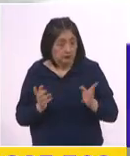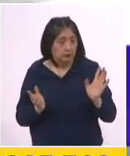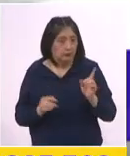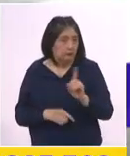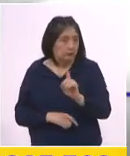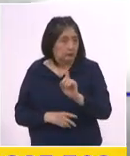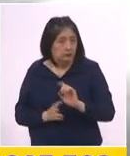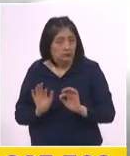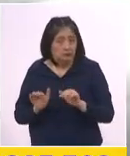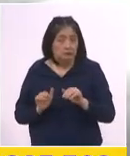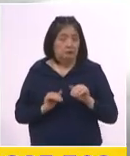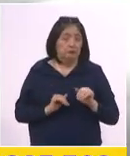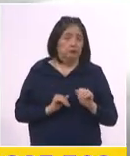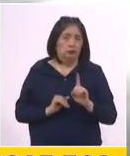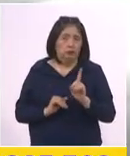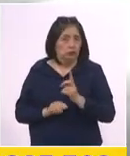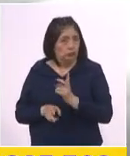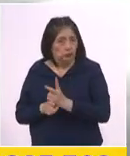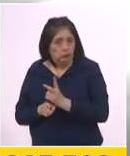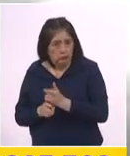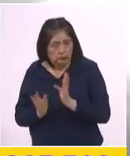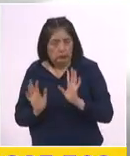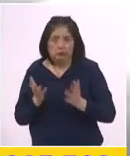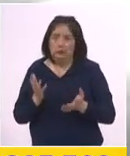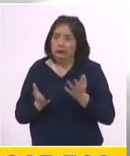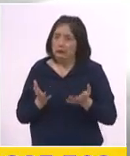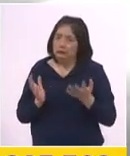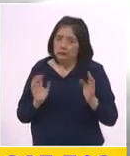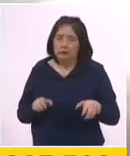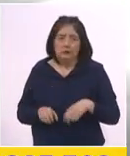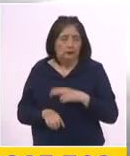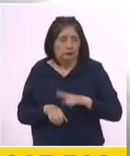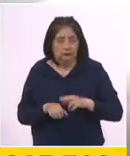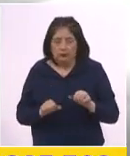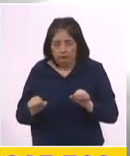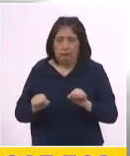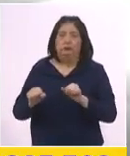Sin embargo, no debemos bajar la guardia ante un posible desastre natural.